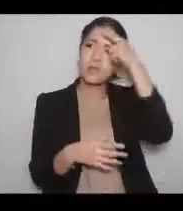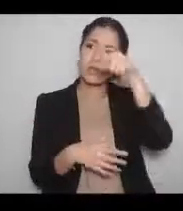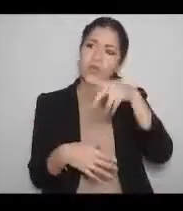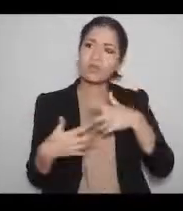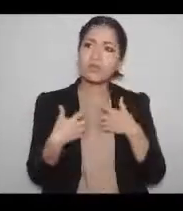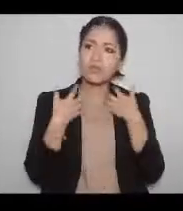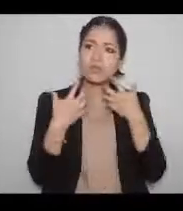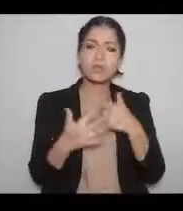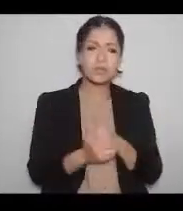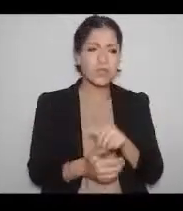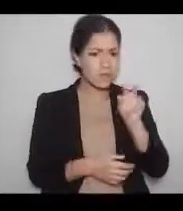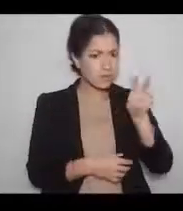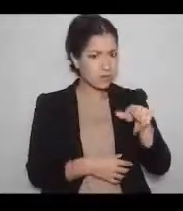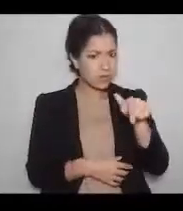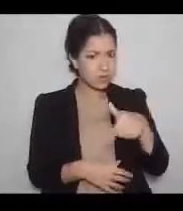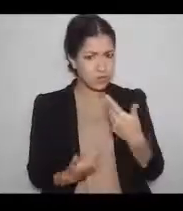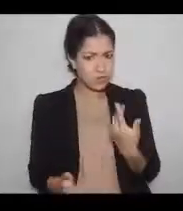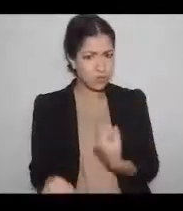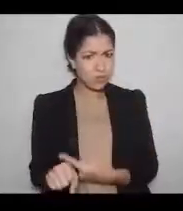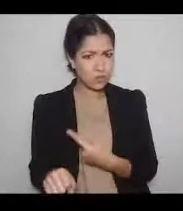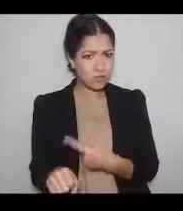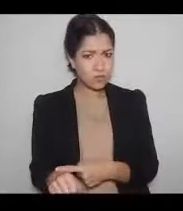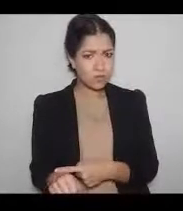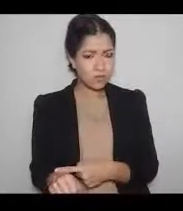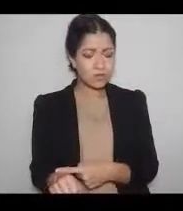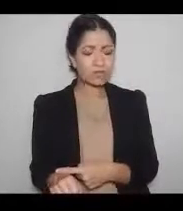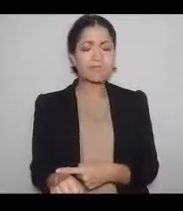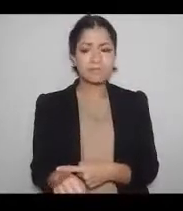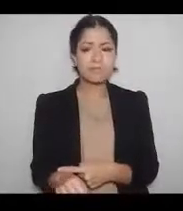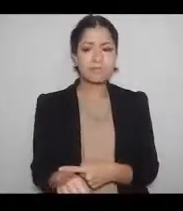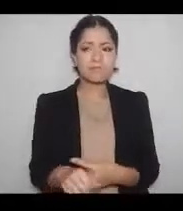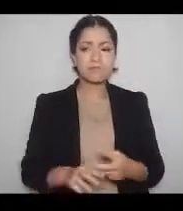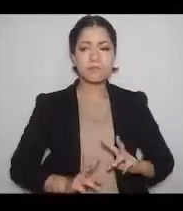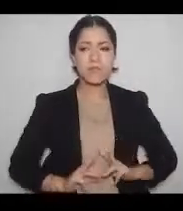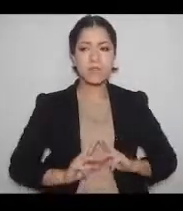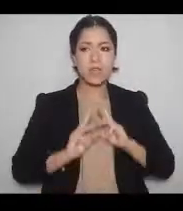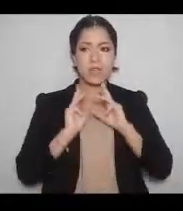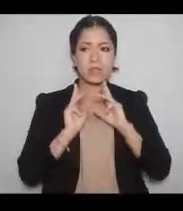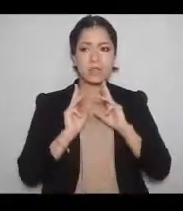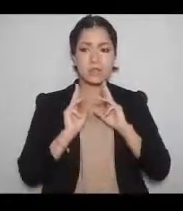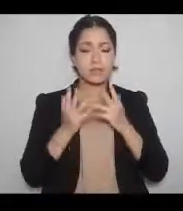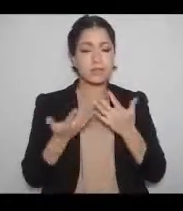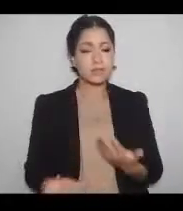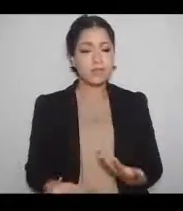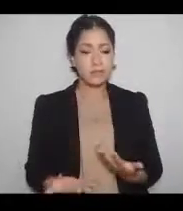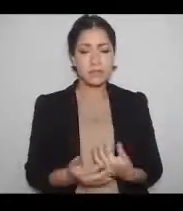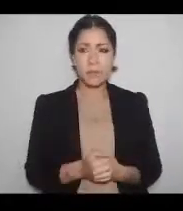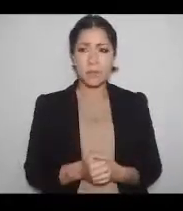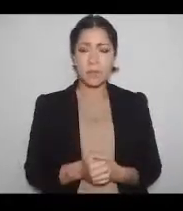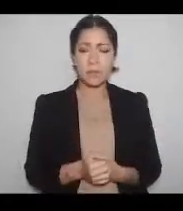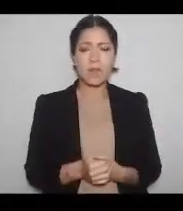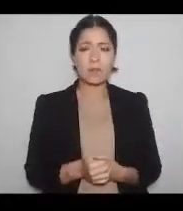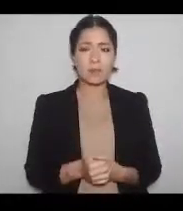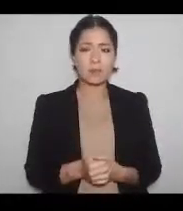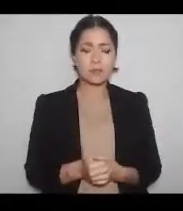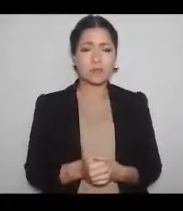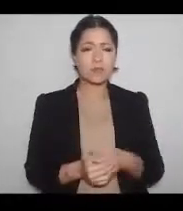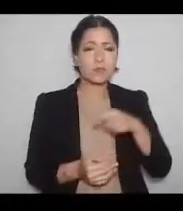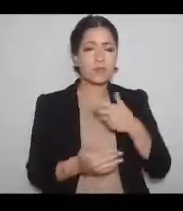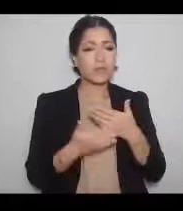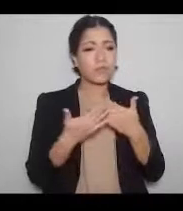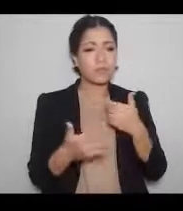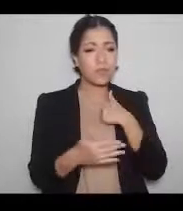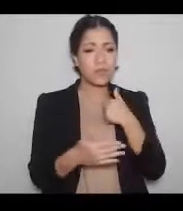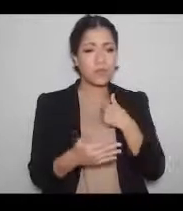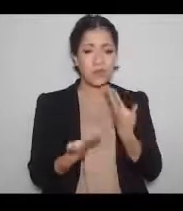Cáncer. Mi viejo invitado. Estoy invadido, hijo mío.